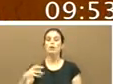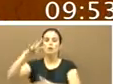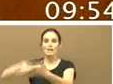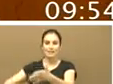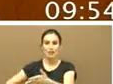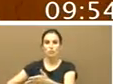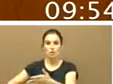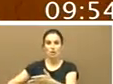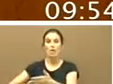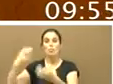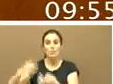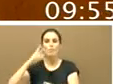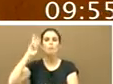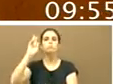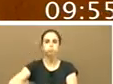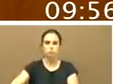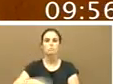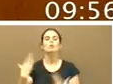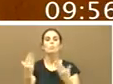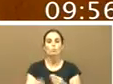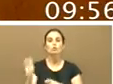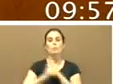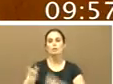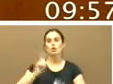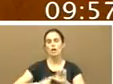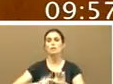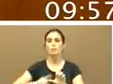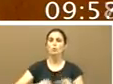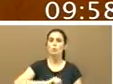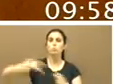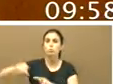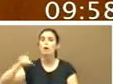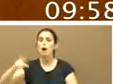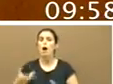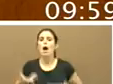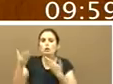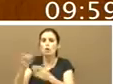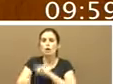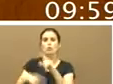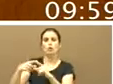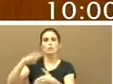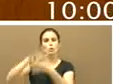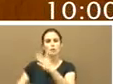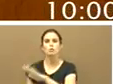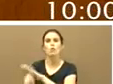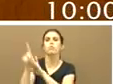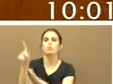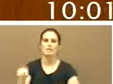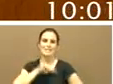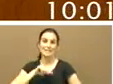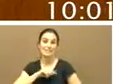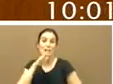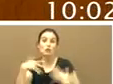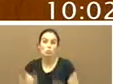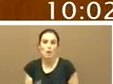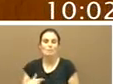debe reconocer que fueron muchos los miles de extremeños los que ayudaron a levantar y a sentir lo que ahora mismo supone